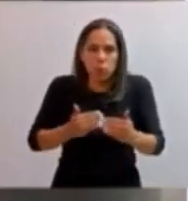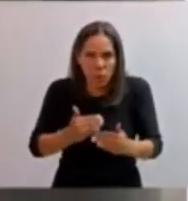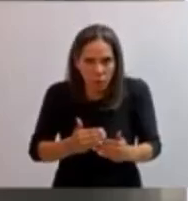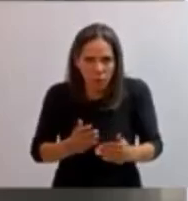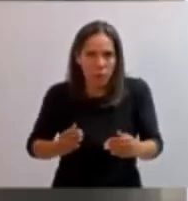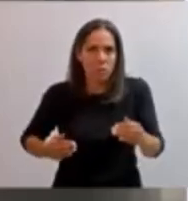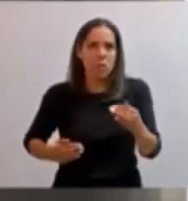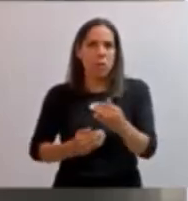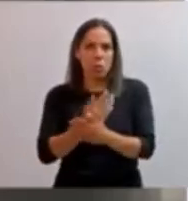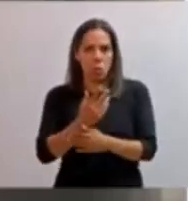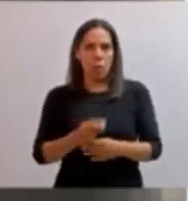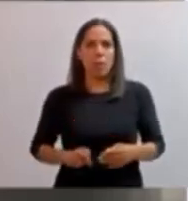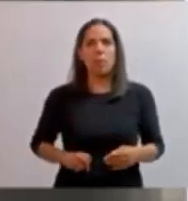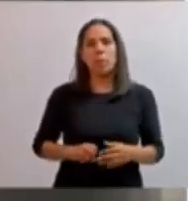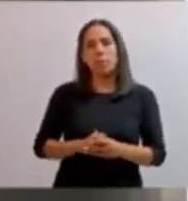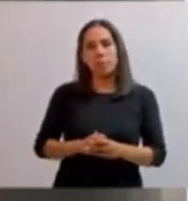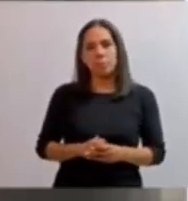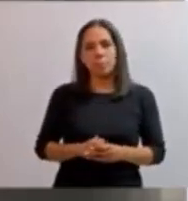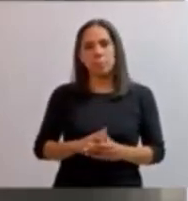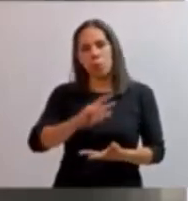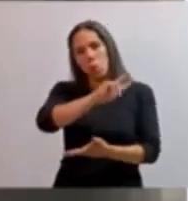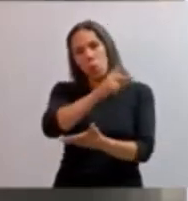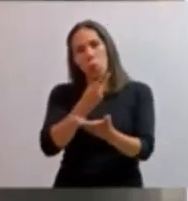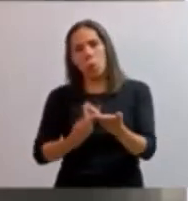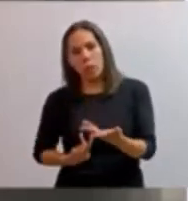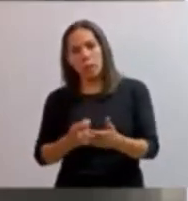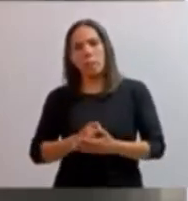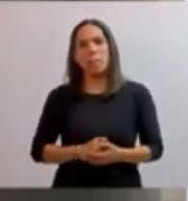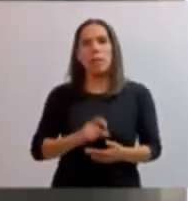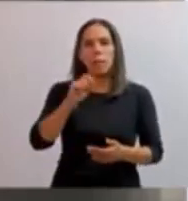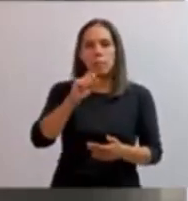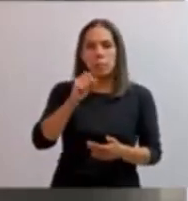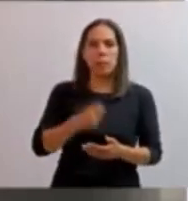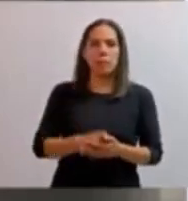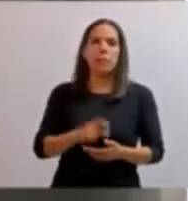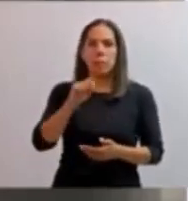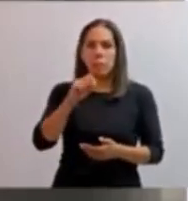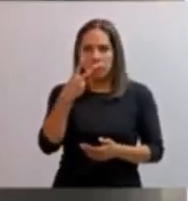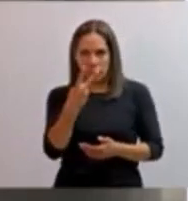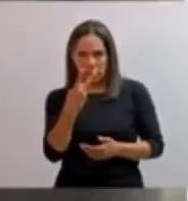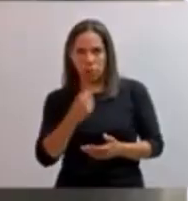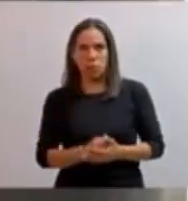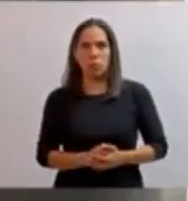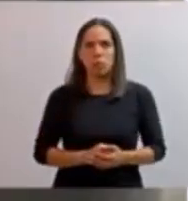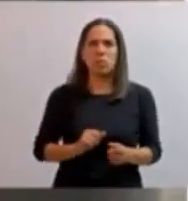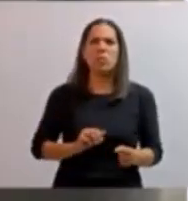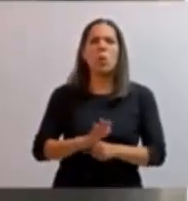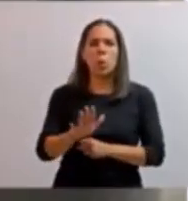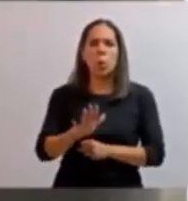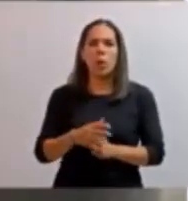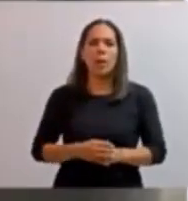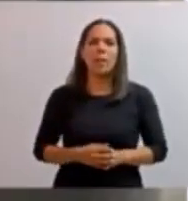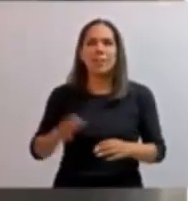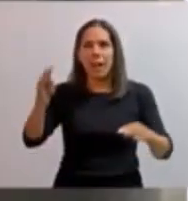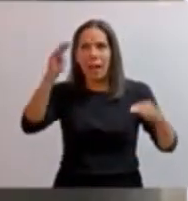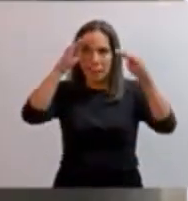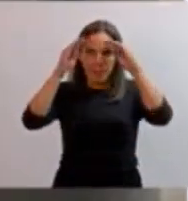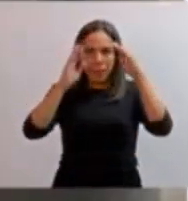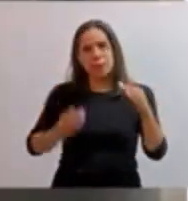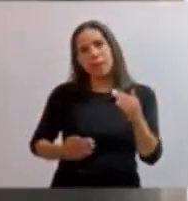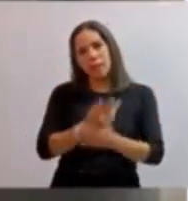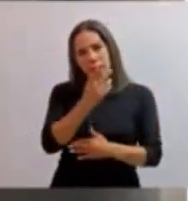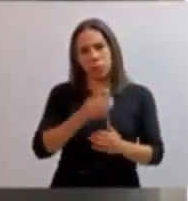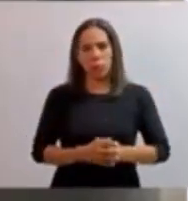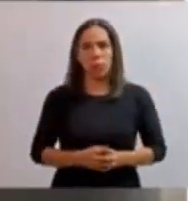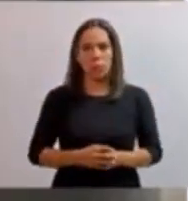Estudios 2022 le llamamos trayecto de prácticas y saberes pedagógicos. En este trayecto, nuestras